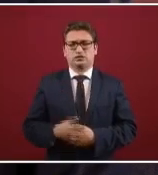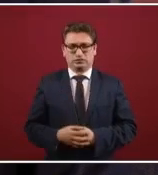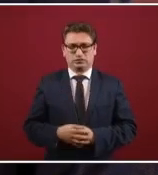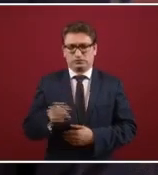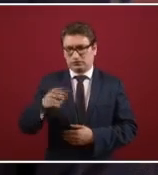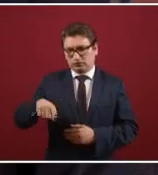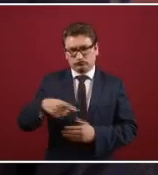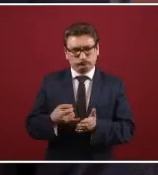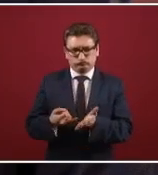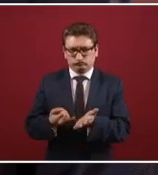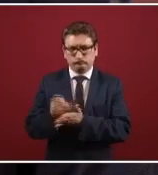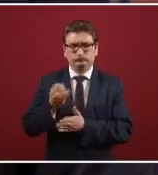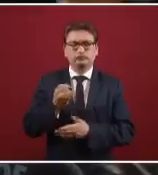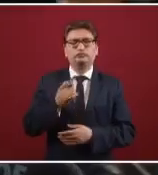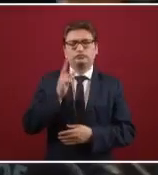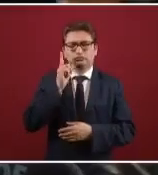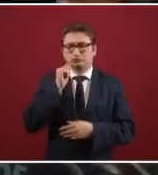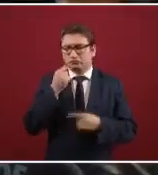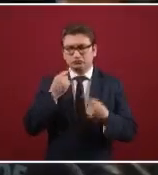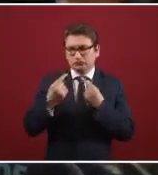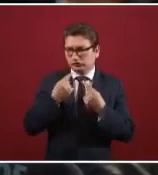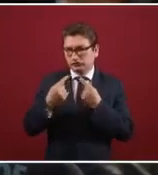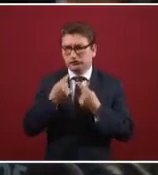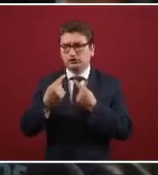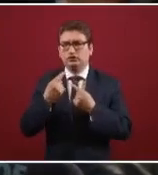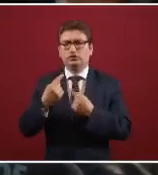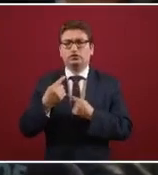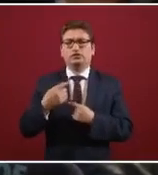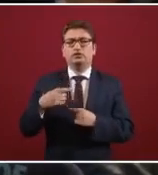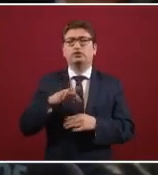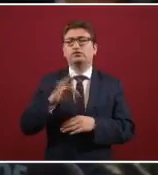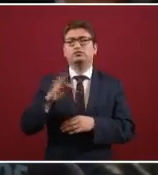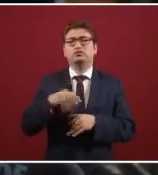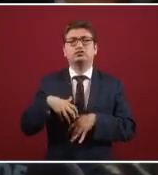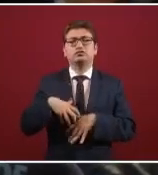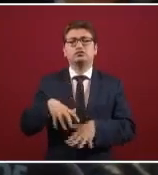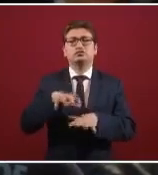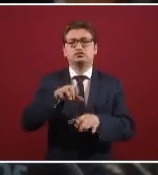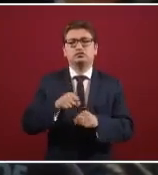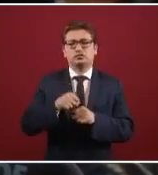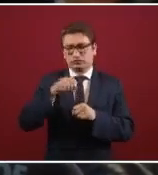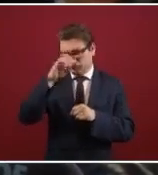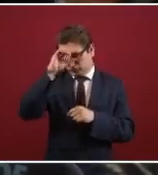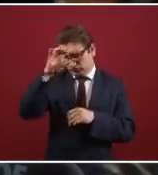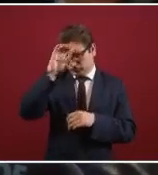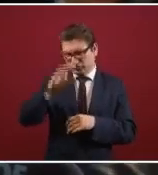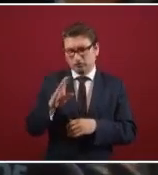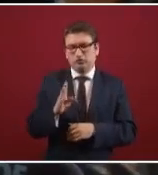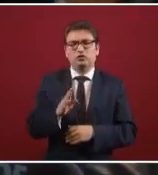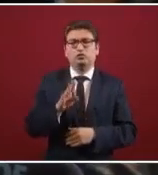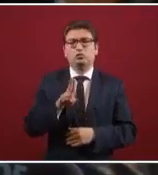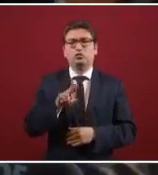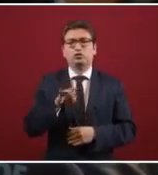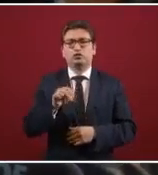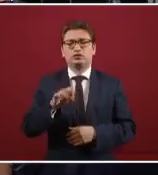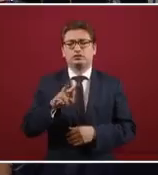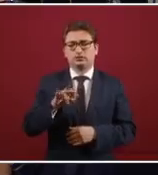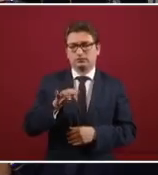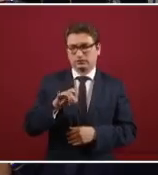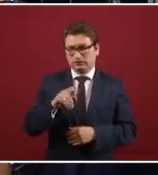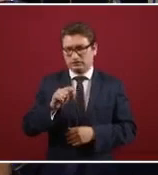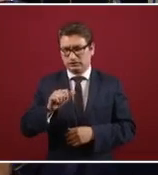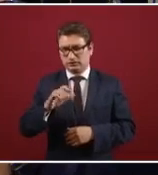una decisión mañana se toma una decisión de si toman las instalaciones de la mina buenavista del cobre allí en cananea